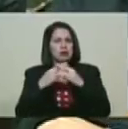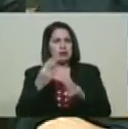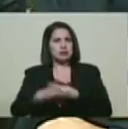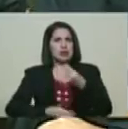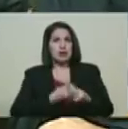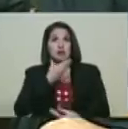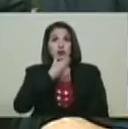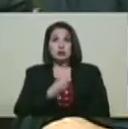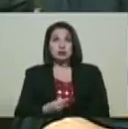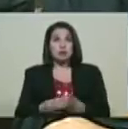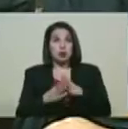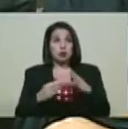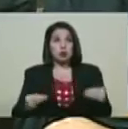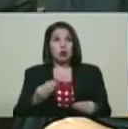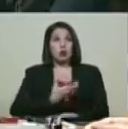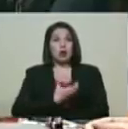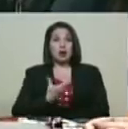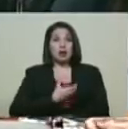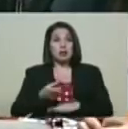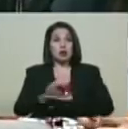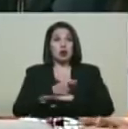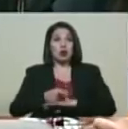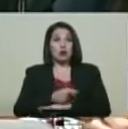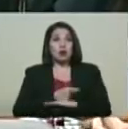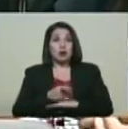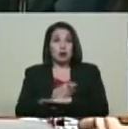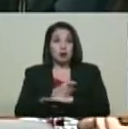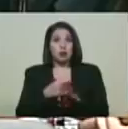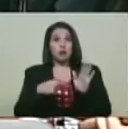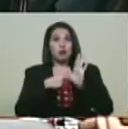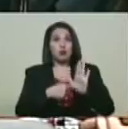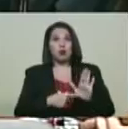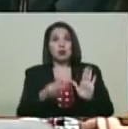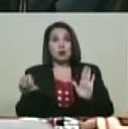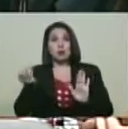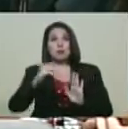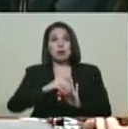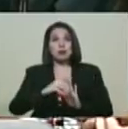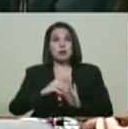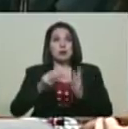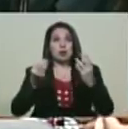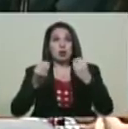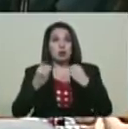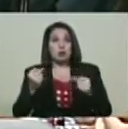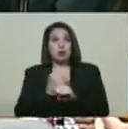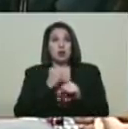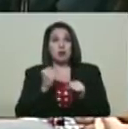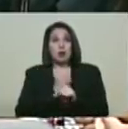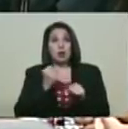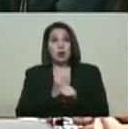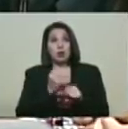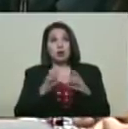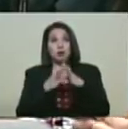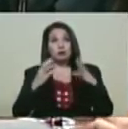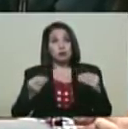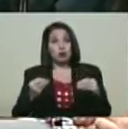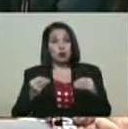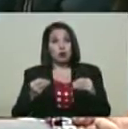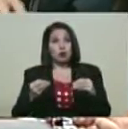con todos los alcaldes y gobernadores. Es una muestra más de un gobierno nacional que está trabajando con sus alcaldes, con sus